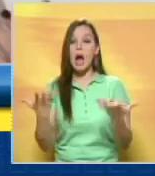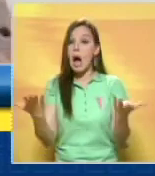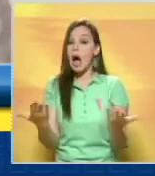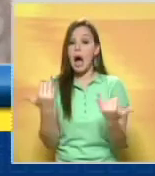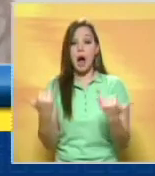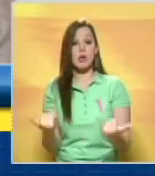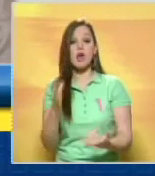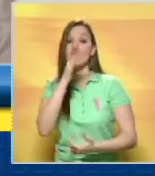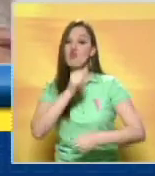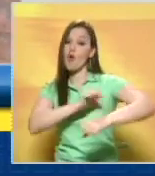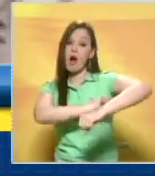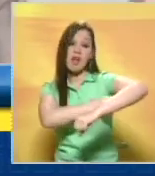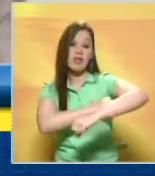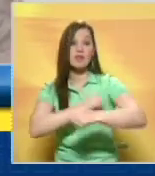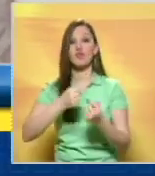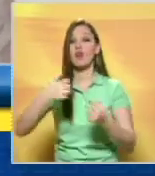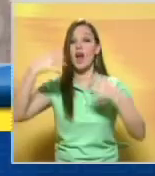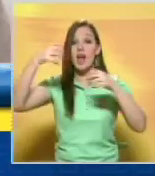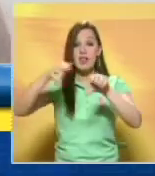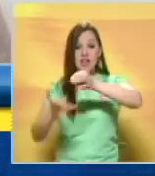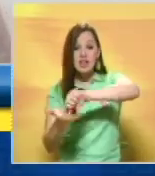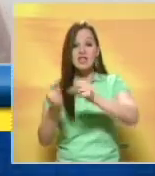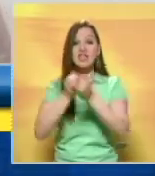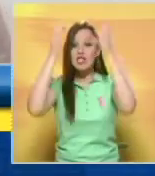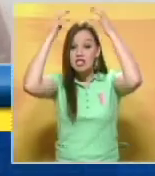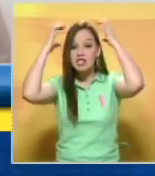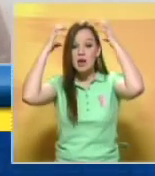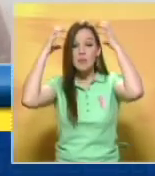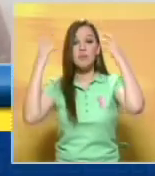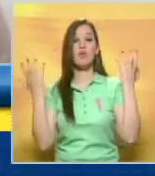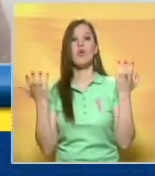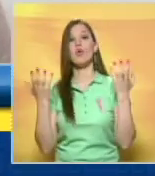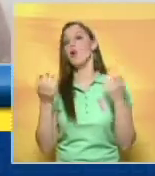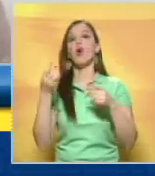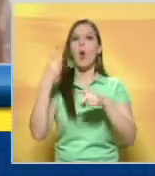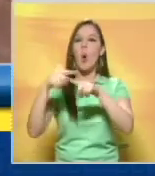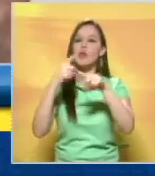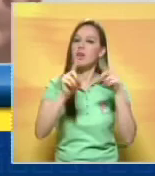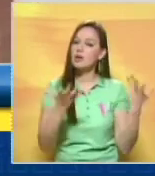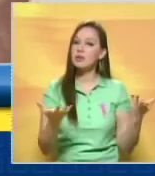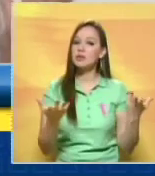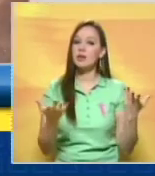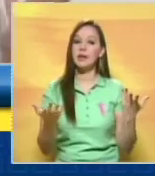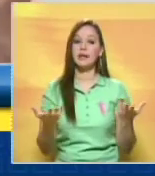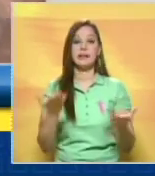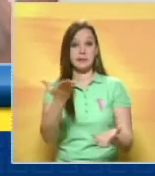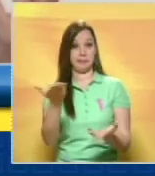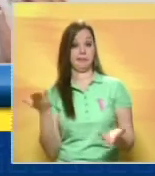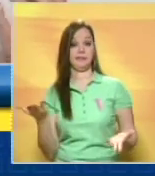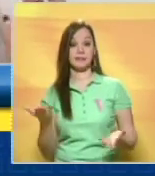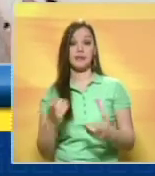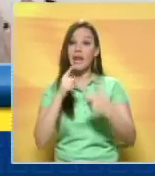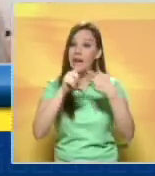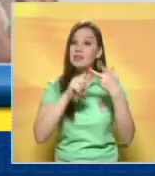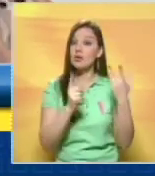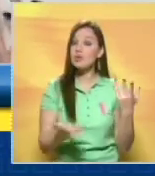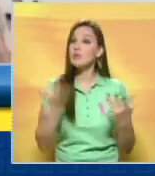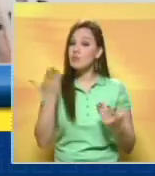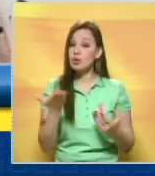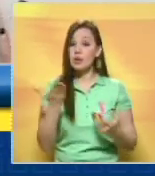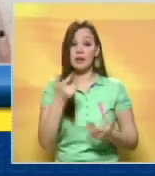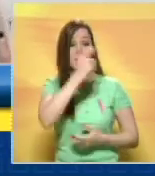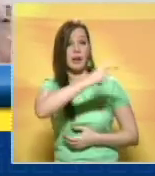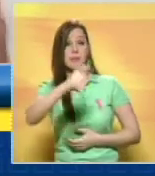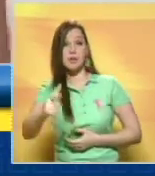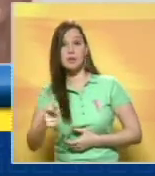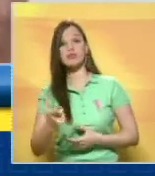hay desodorante, champú o artículos de higiene personal. Entonces, esos asuntos tan importantes del